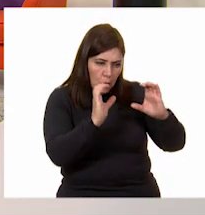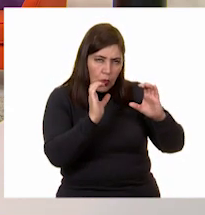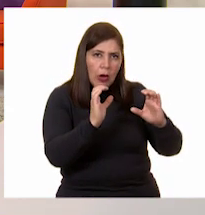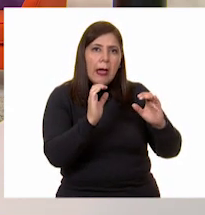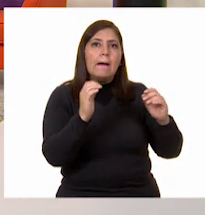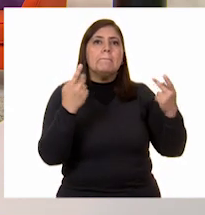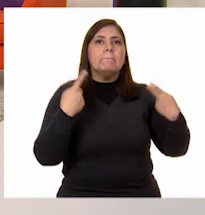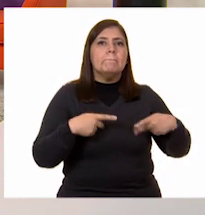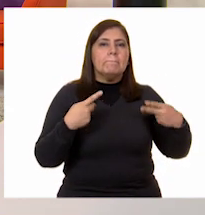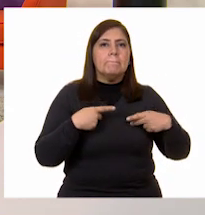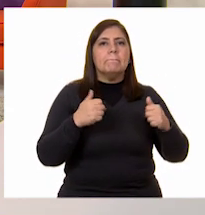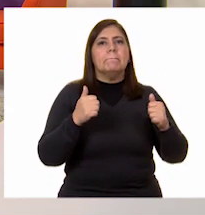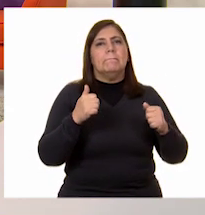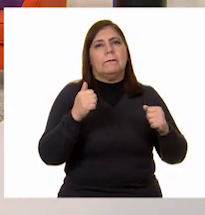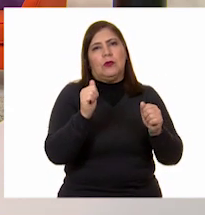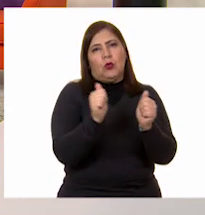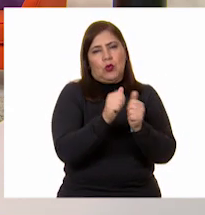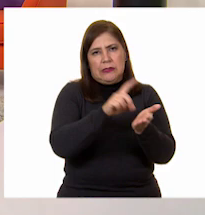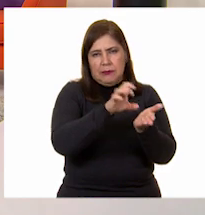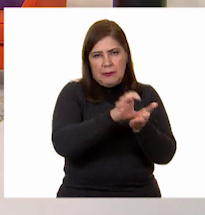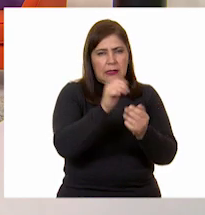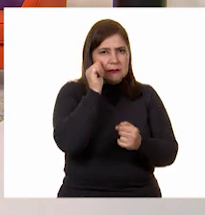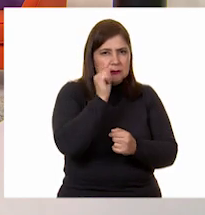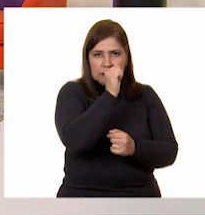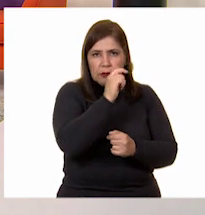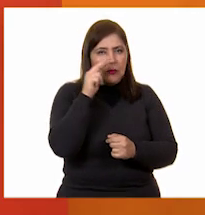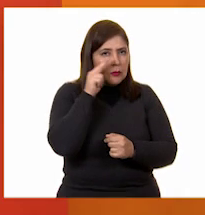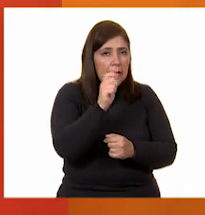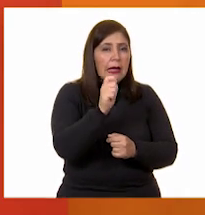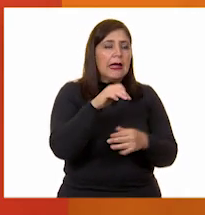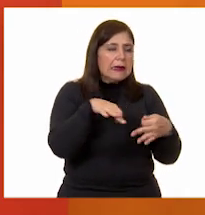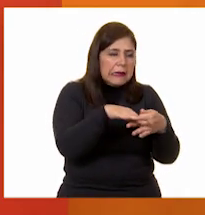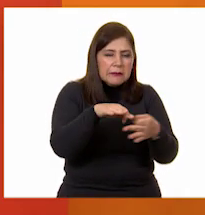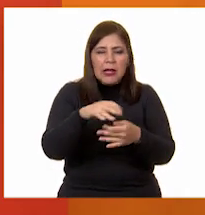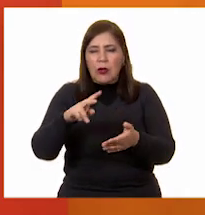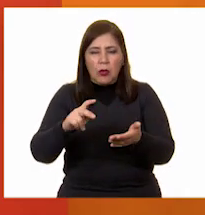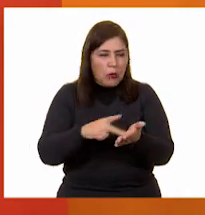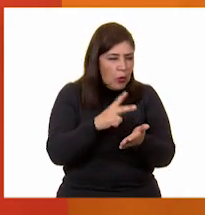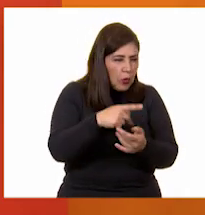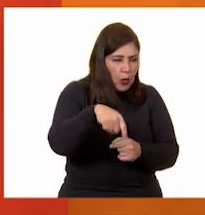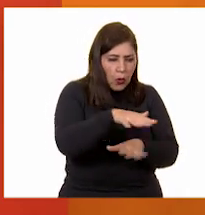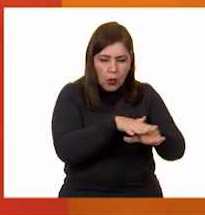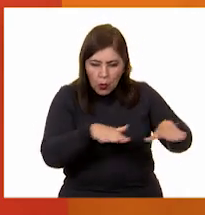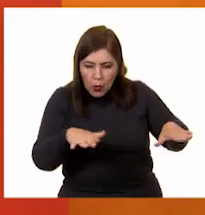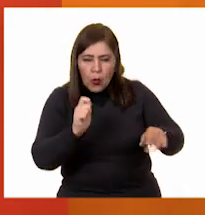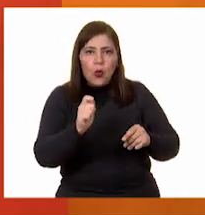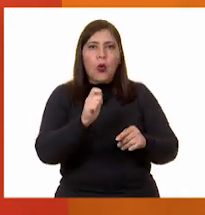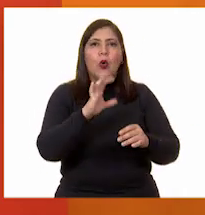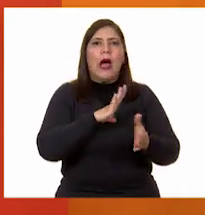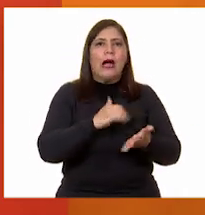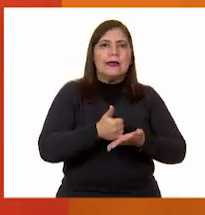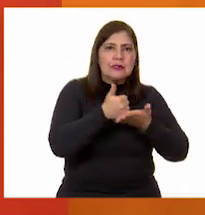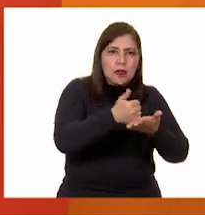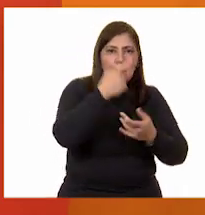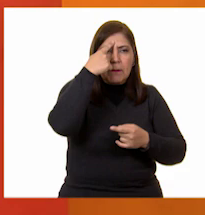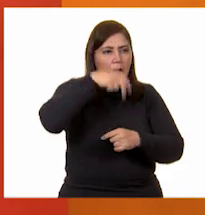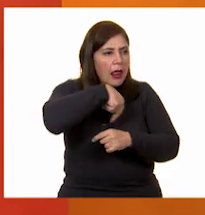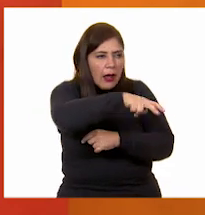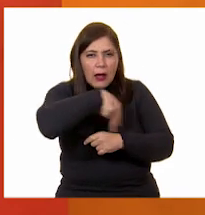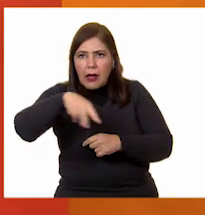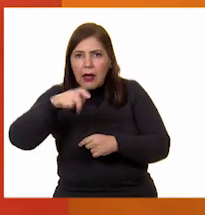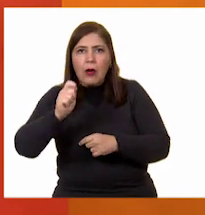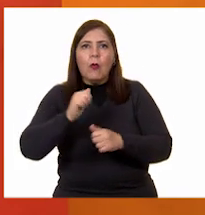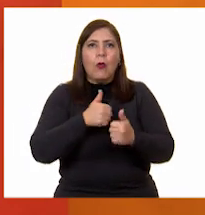visual es la limpieza frecuente de lo que toca, ya sea una superficie o las ayudas para desplazarse o